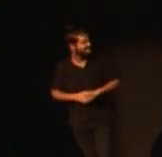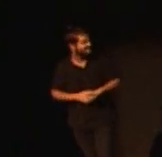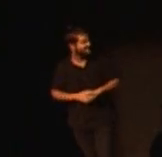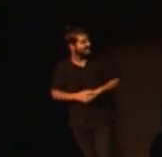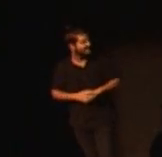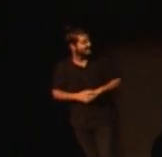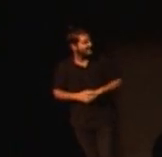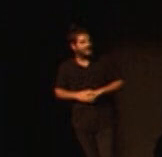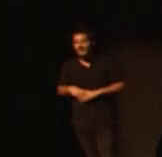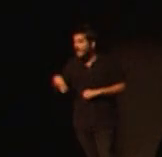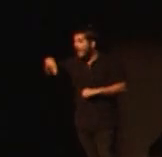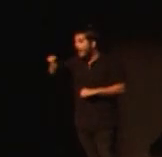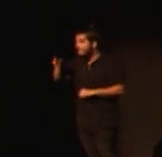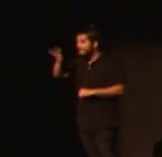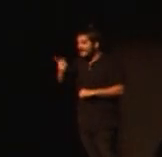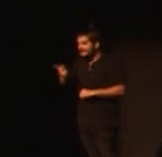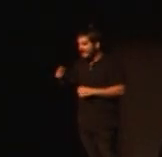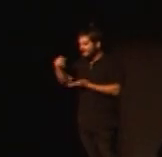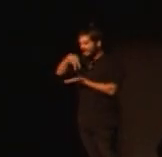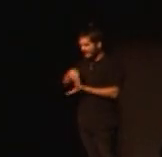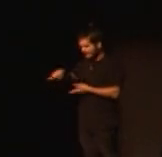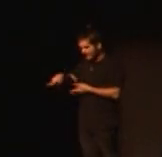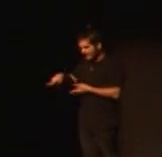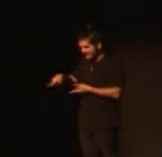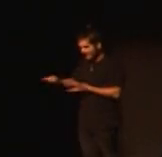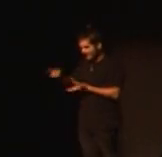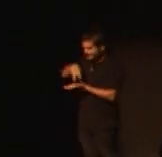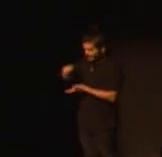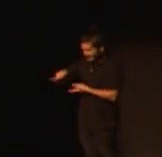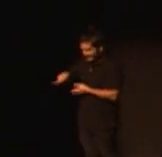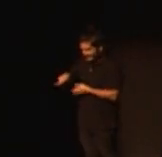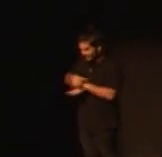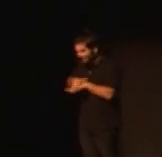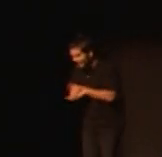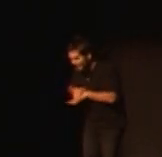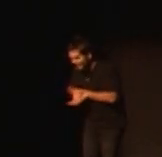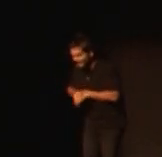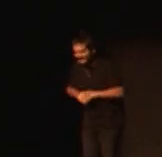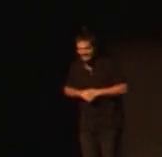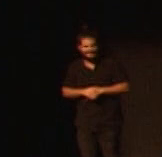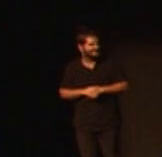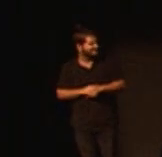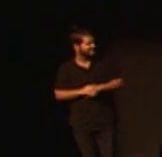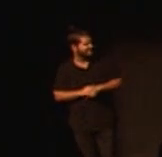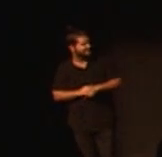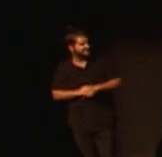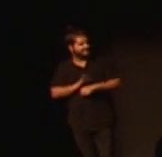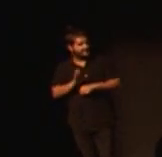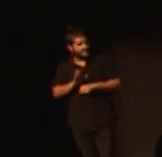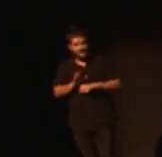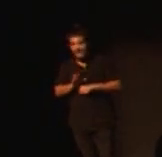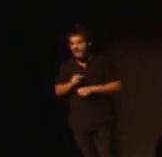Marta, ¿te importaría levantarte, por favor? Perdóname, hija. Mira, aquí como estáis premiados, juntitos, pues